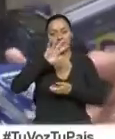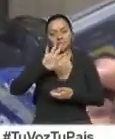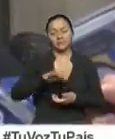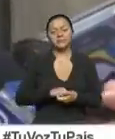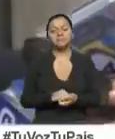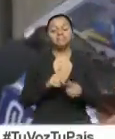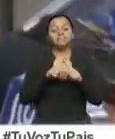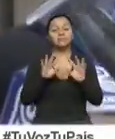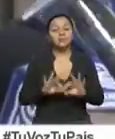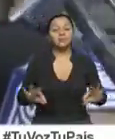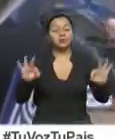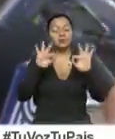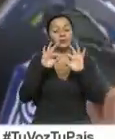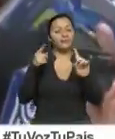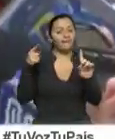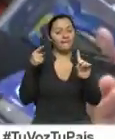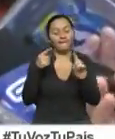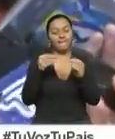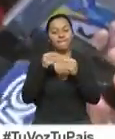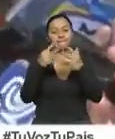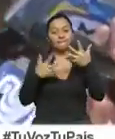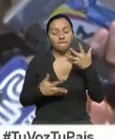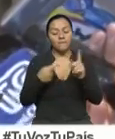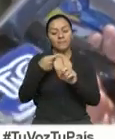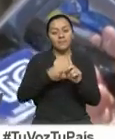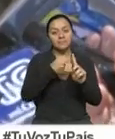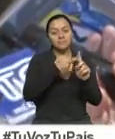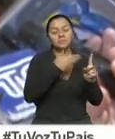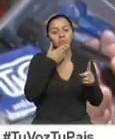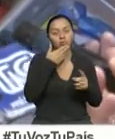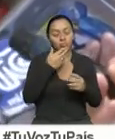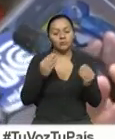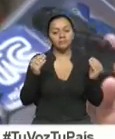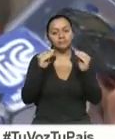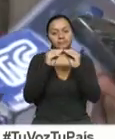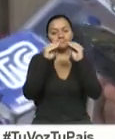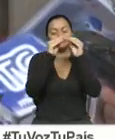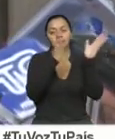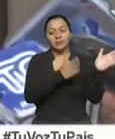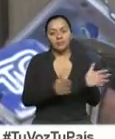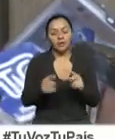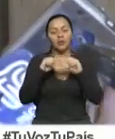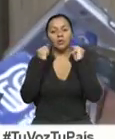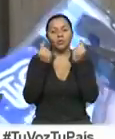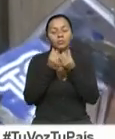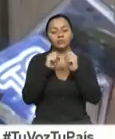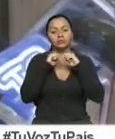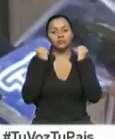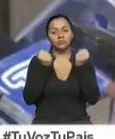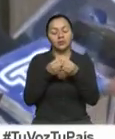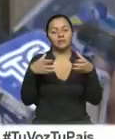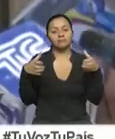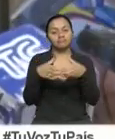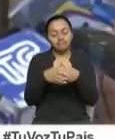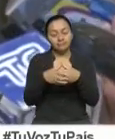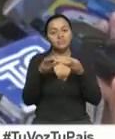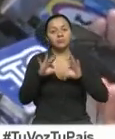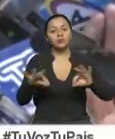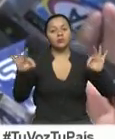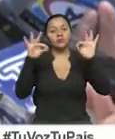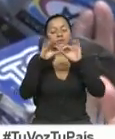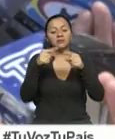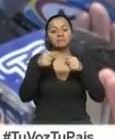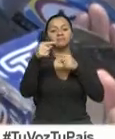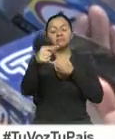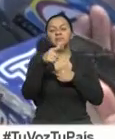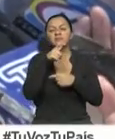Es importante que durante estos últimos meses se han reactivado muchísimo las organizaciones sociales para debatir sobre lo que está en juego